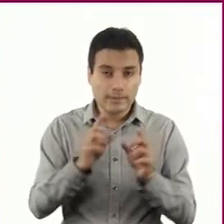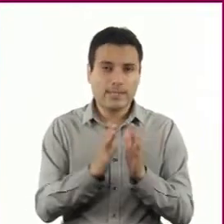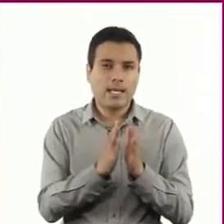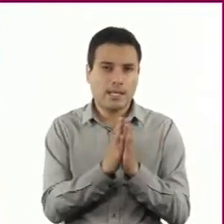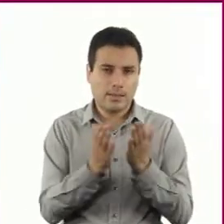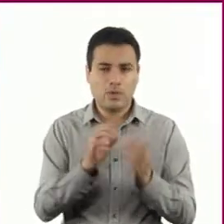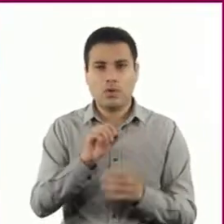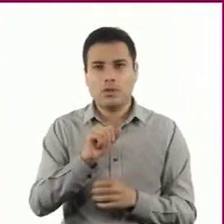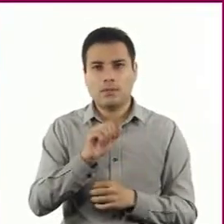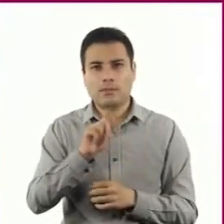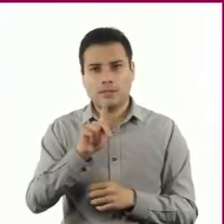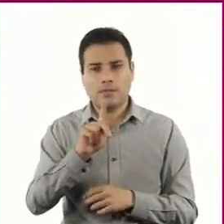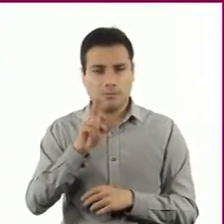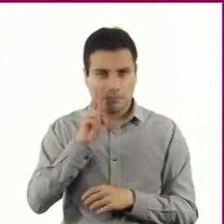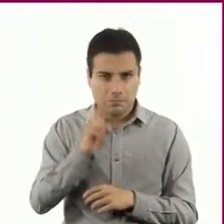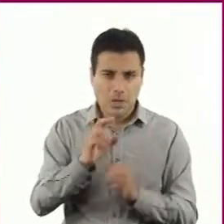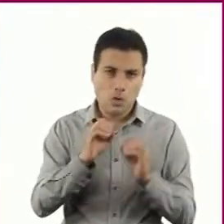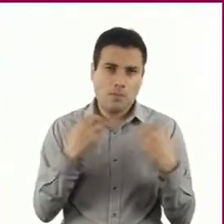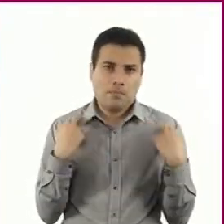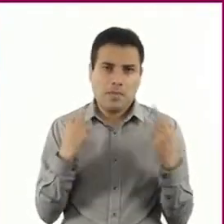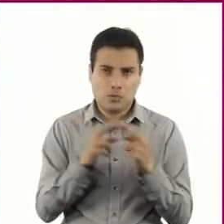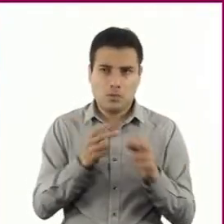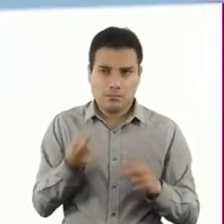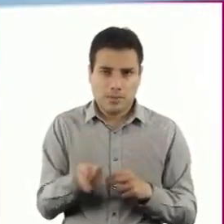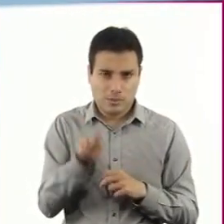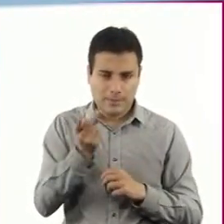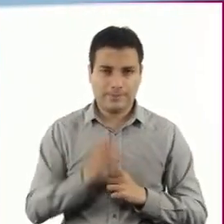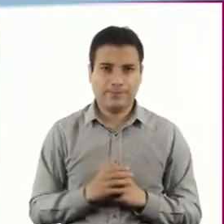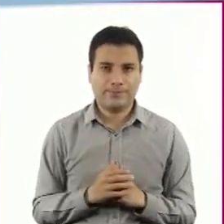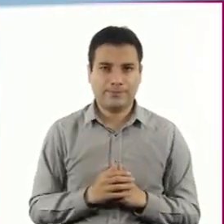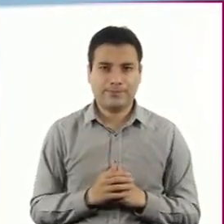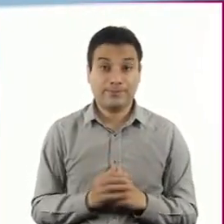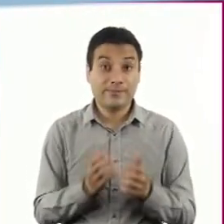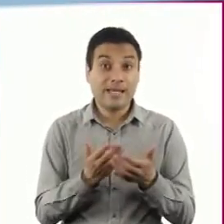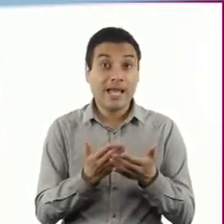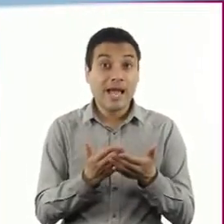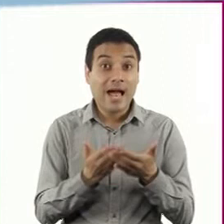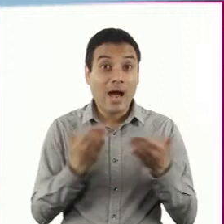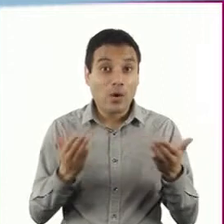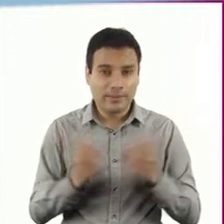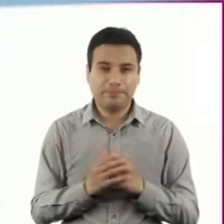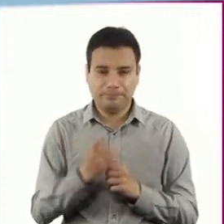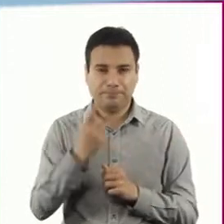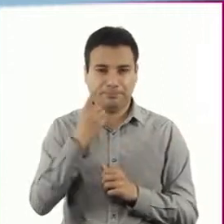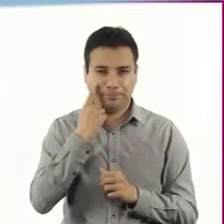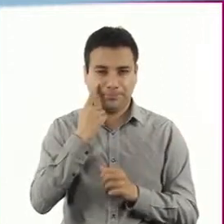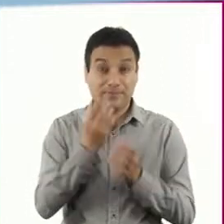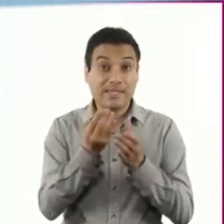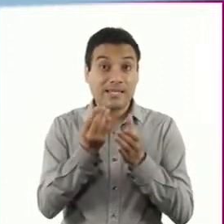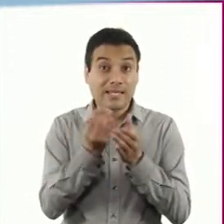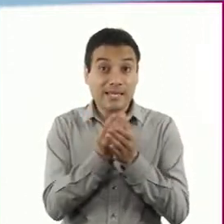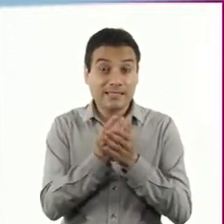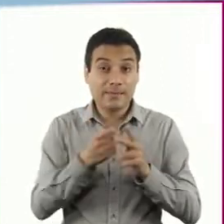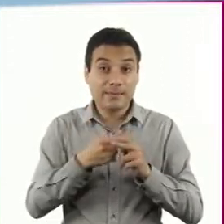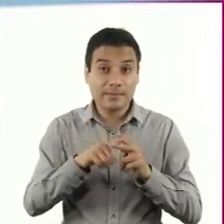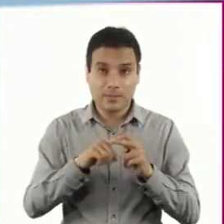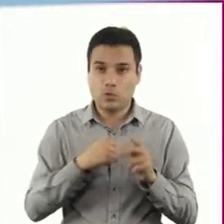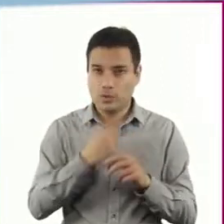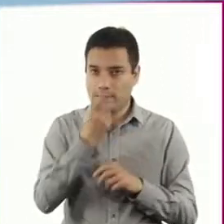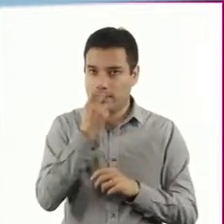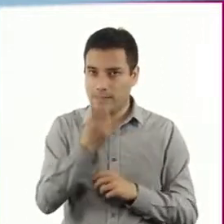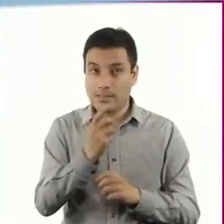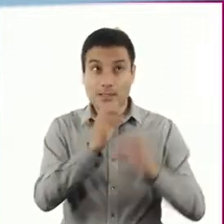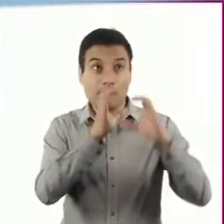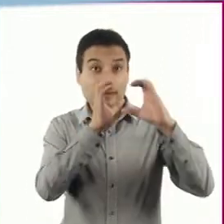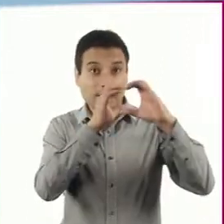texto o a sus maestras y maestros a distancia. Ahora, al inicio de la sesión, hablábamos sobre la importancia del